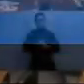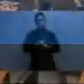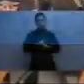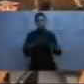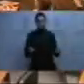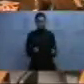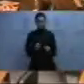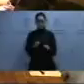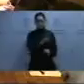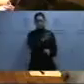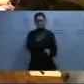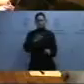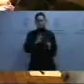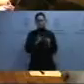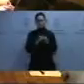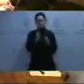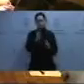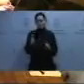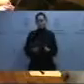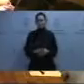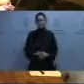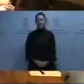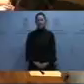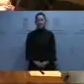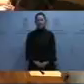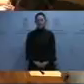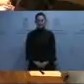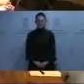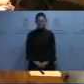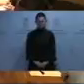Tiene la palabra el Grupo Popular.